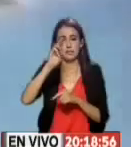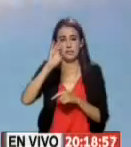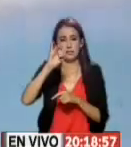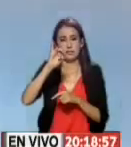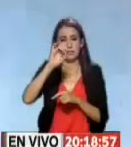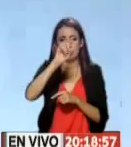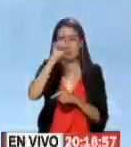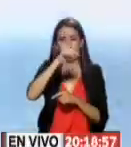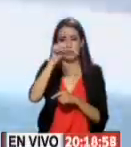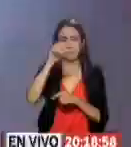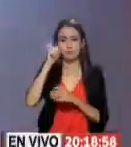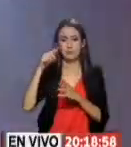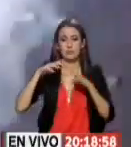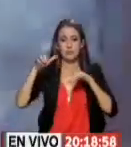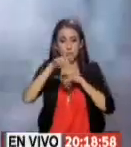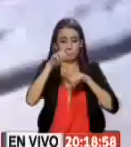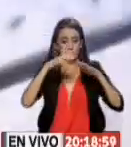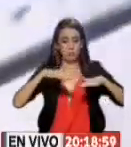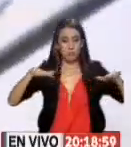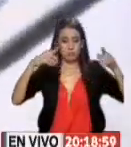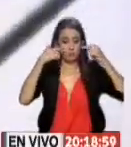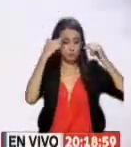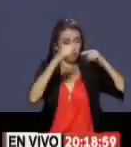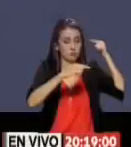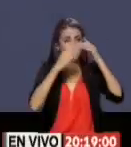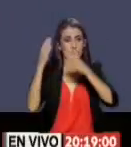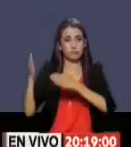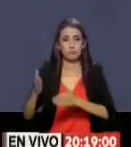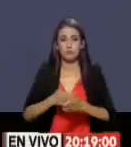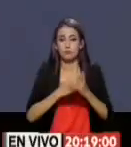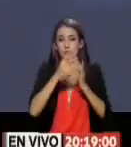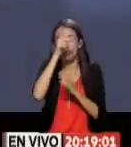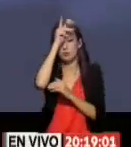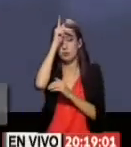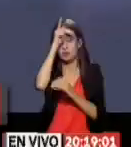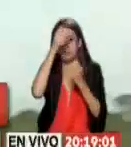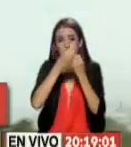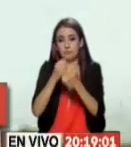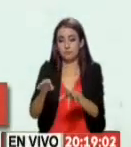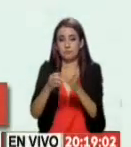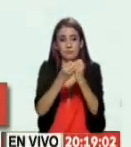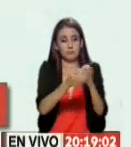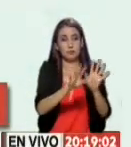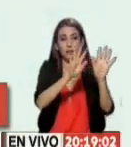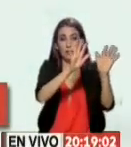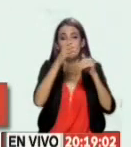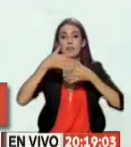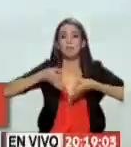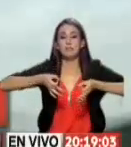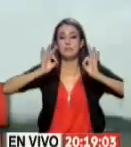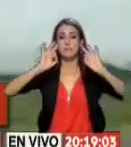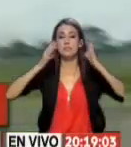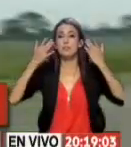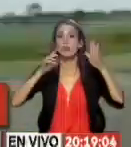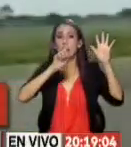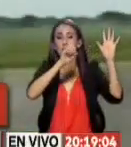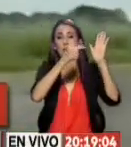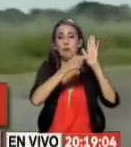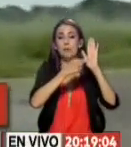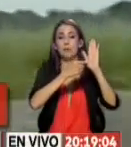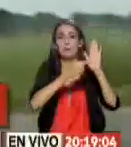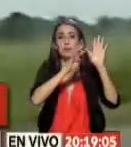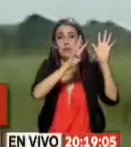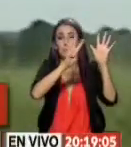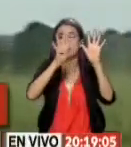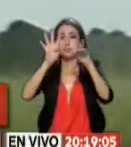ecuatoriana intensificó los bombardeos y derribó varios helicópteros peruanos. Y fue así que el 10 de febrero del 95 protagonizó el